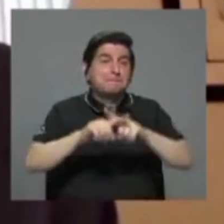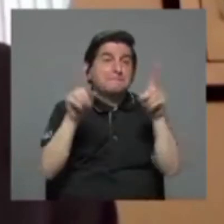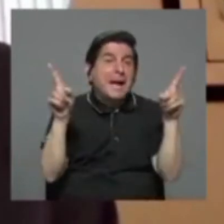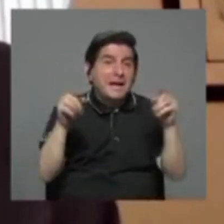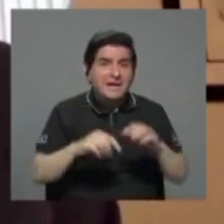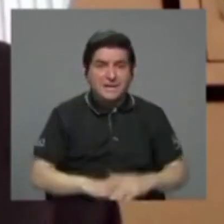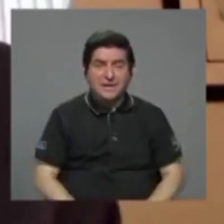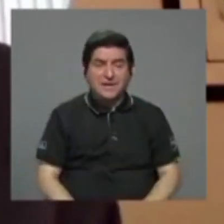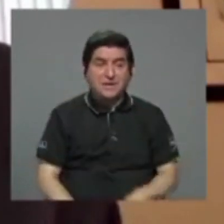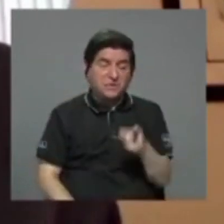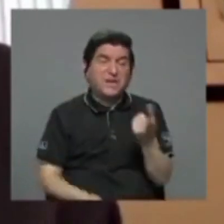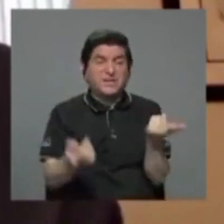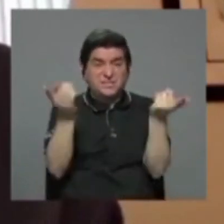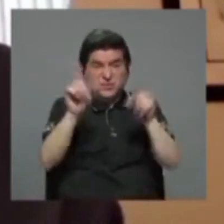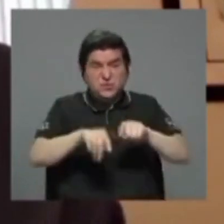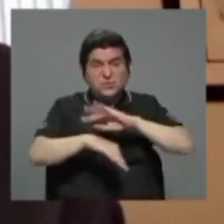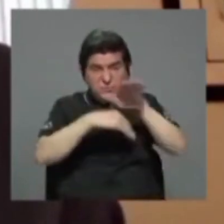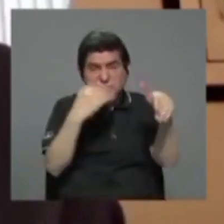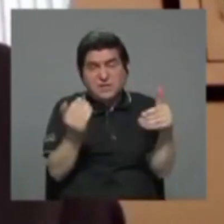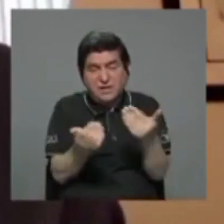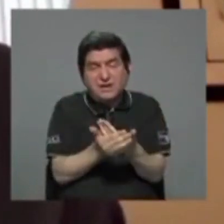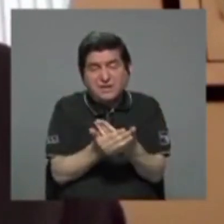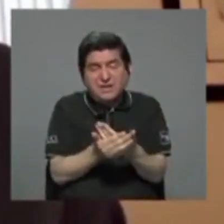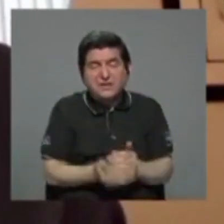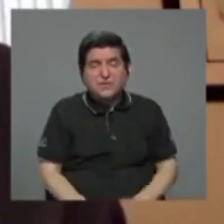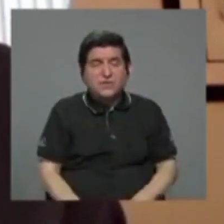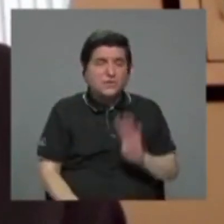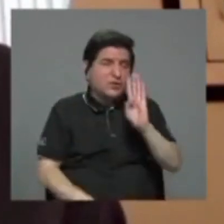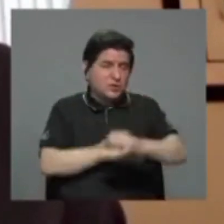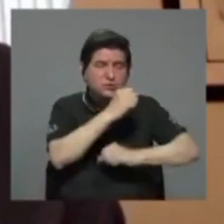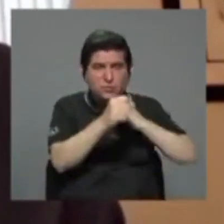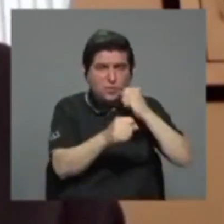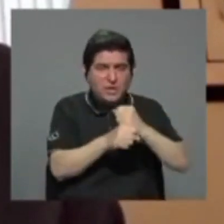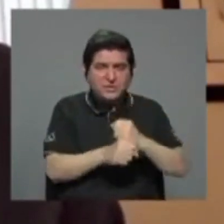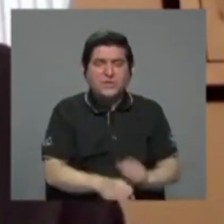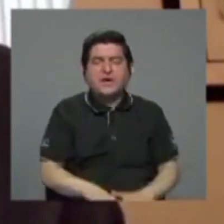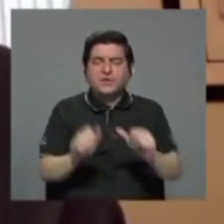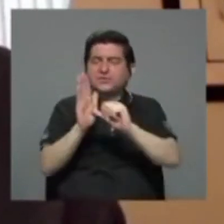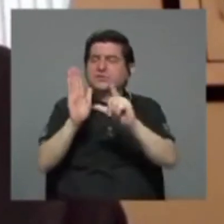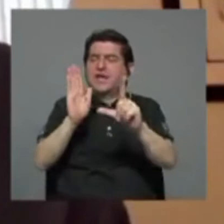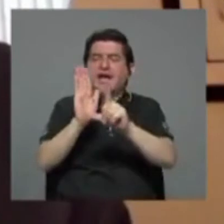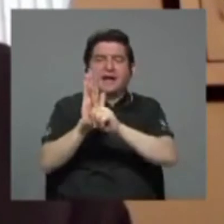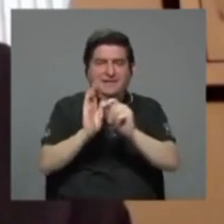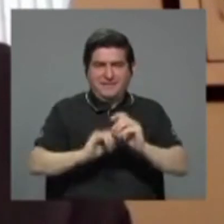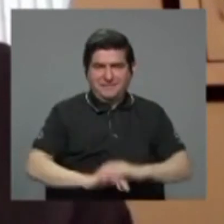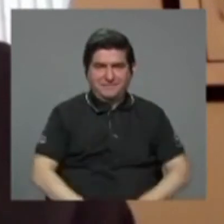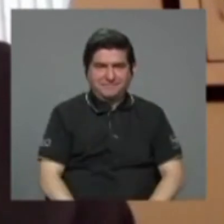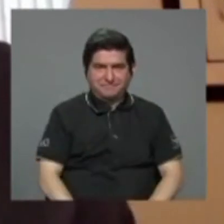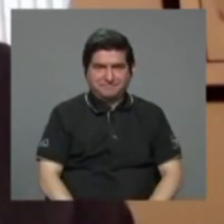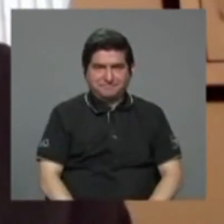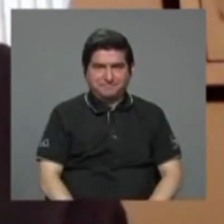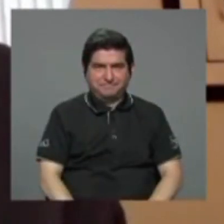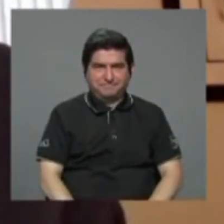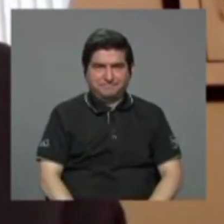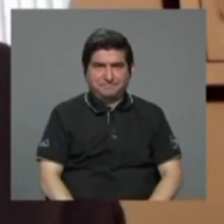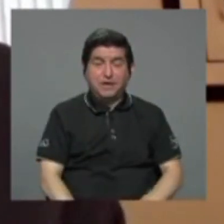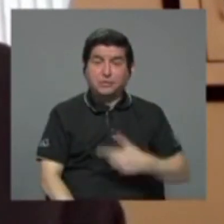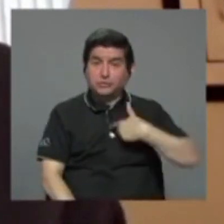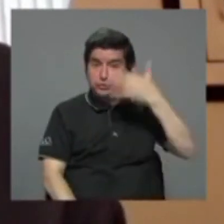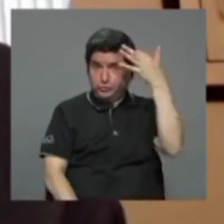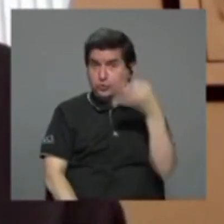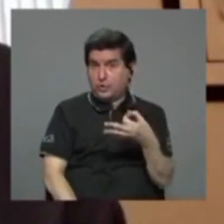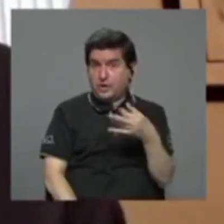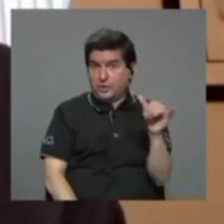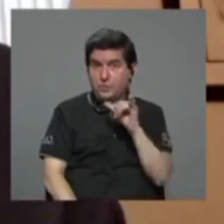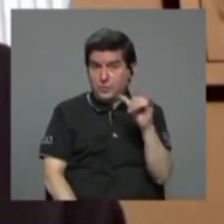desgraciadamente eso sucede en todos los cuatrienios legislativos. Hubo lo que yo considero